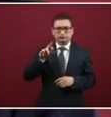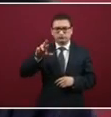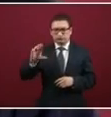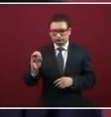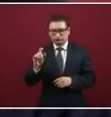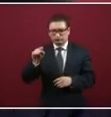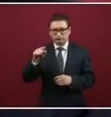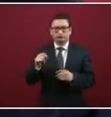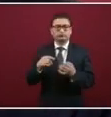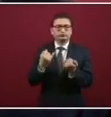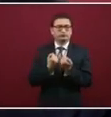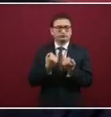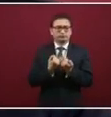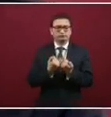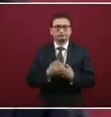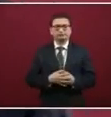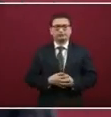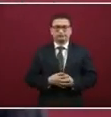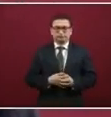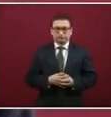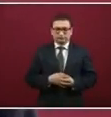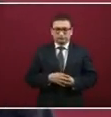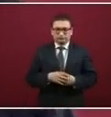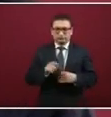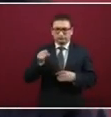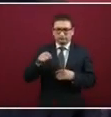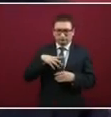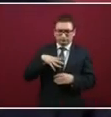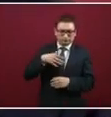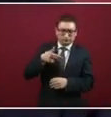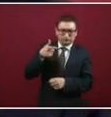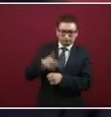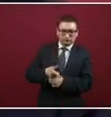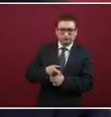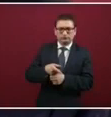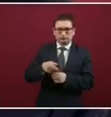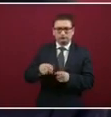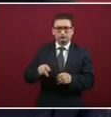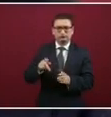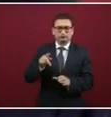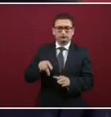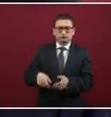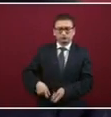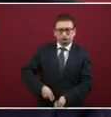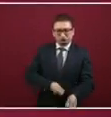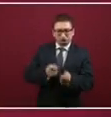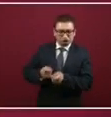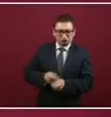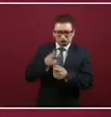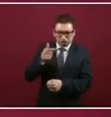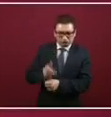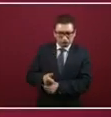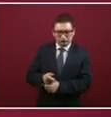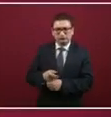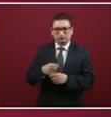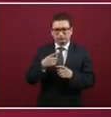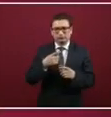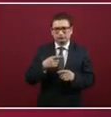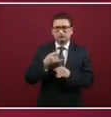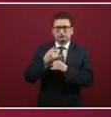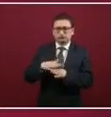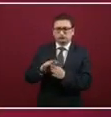tratamos lo de las fosas clandestinas. Se nos dio un